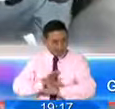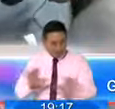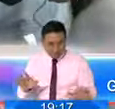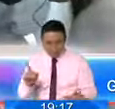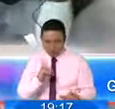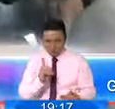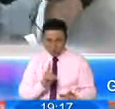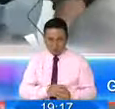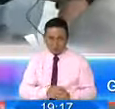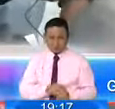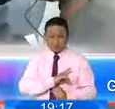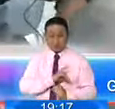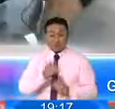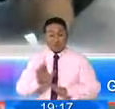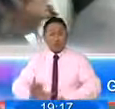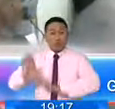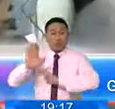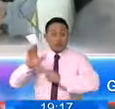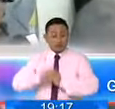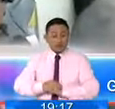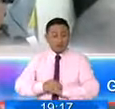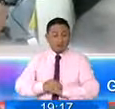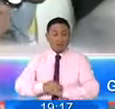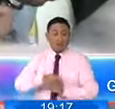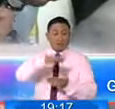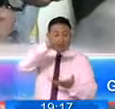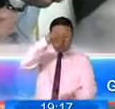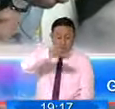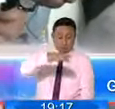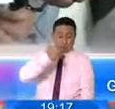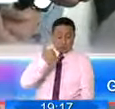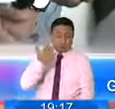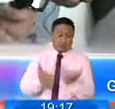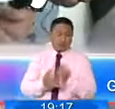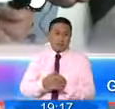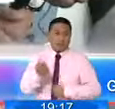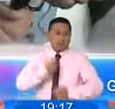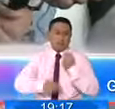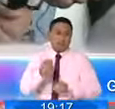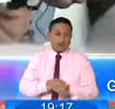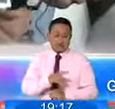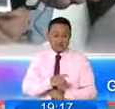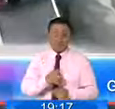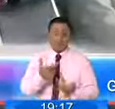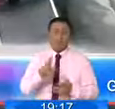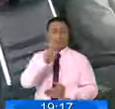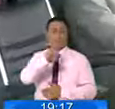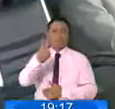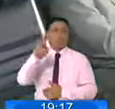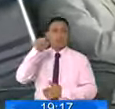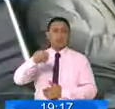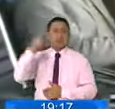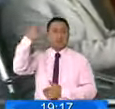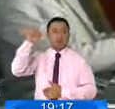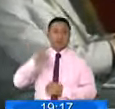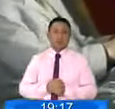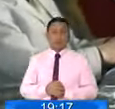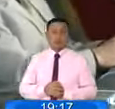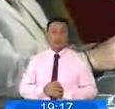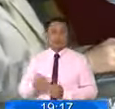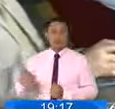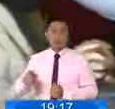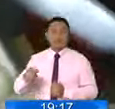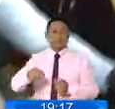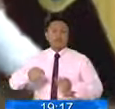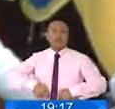mil millones. Se comprometieron volúmenes que si vendiéramos hoy día significarían 22 mil millones. Básicamente en estos